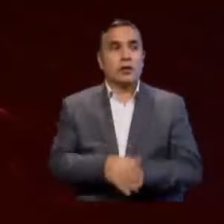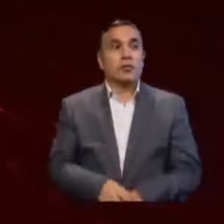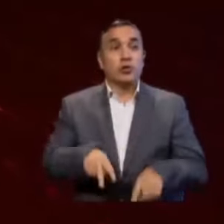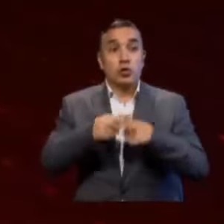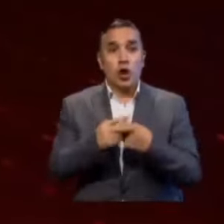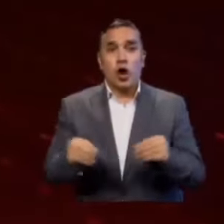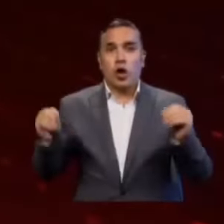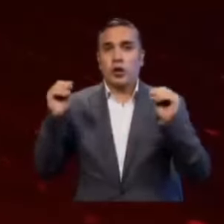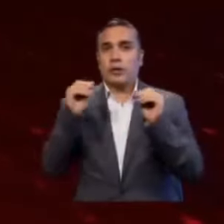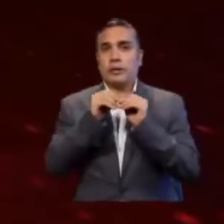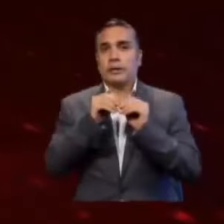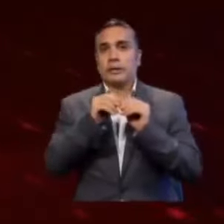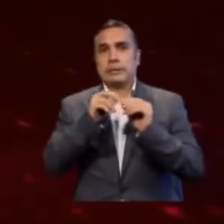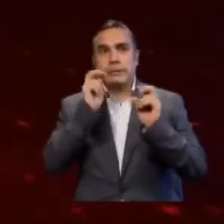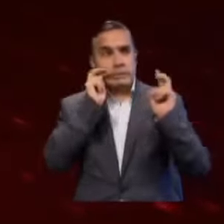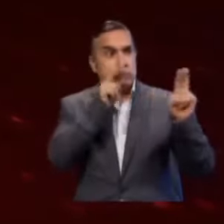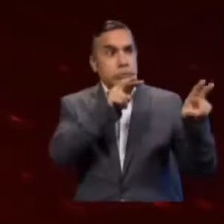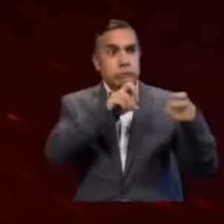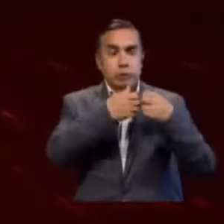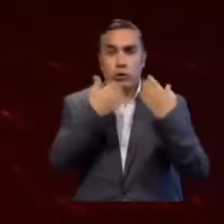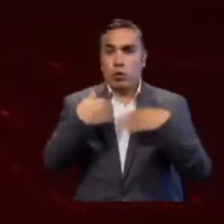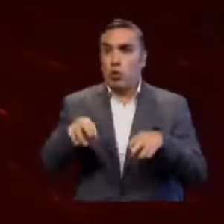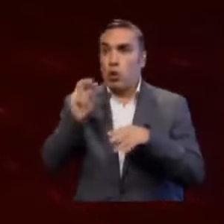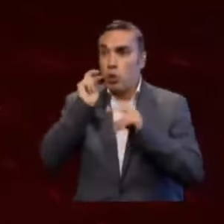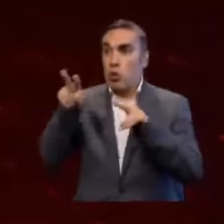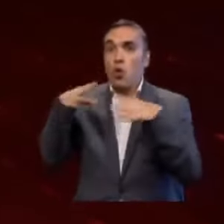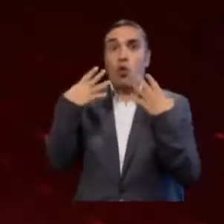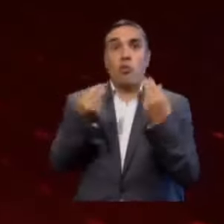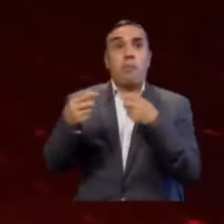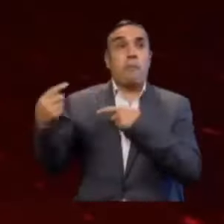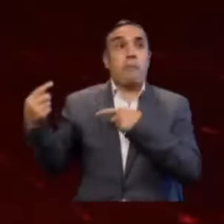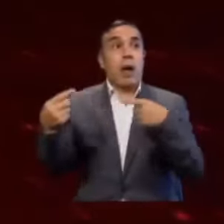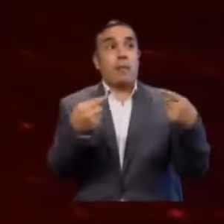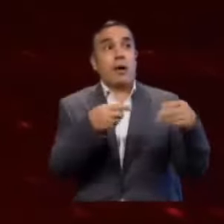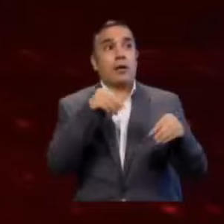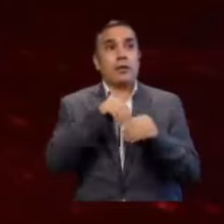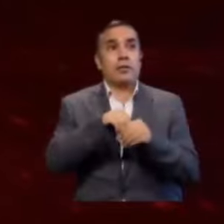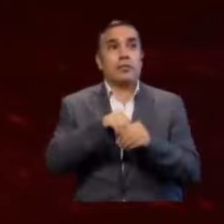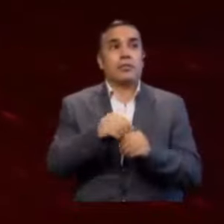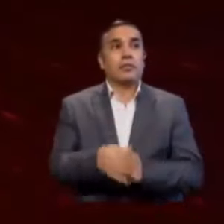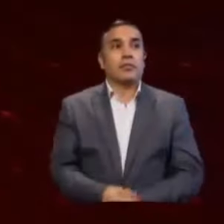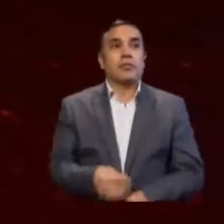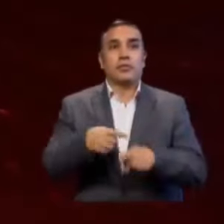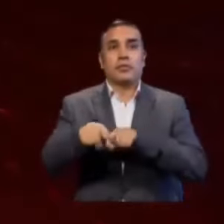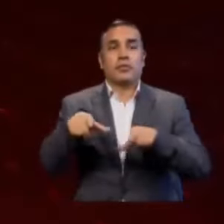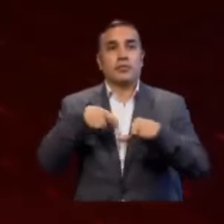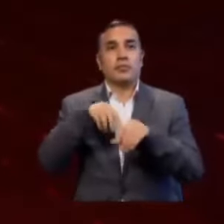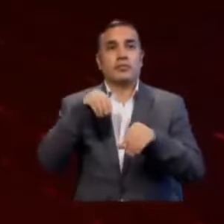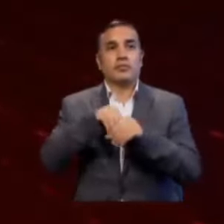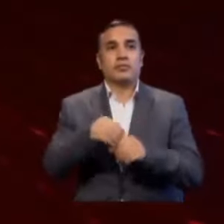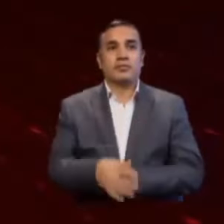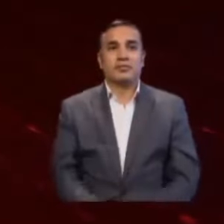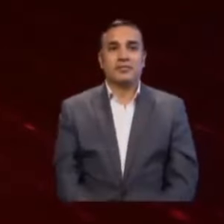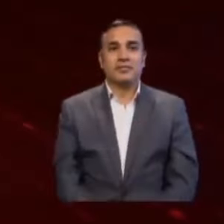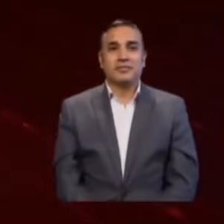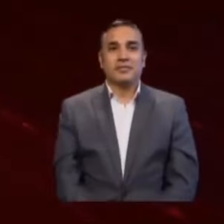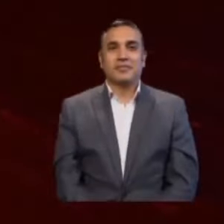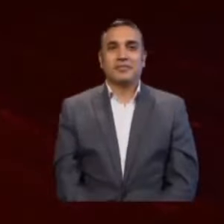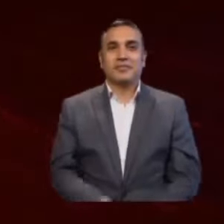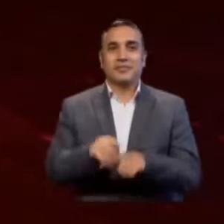reactivó. Hubo problemas y otra vez se congregaron los internos de estos diferentes panópticos, justamente donde